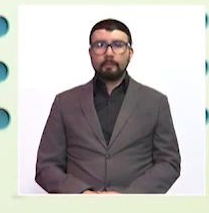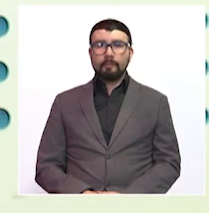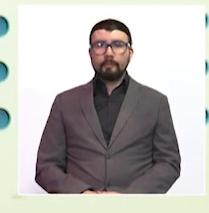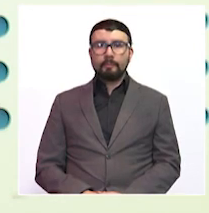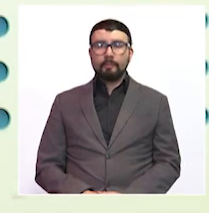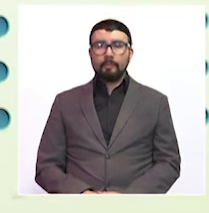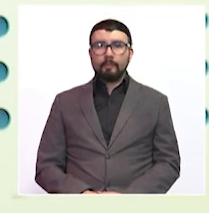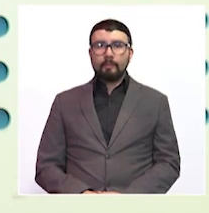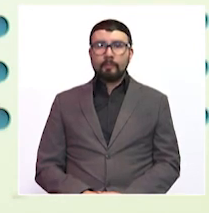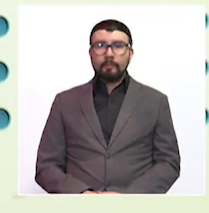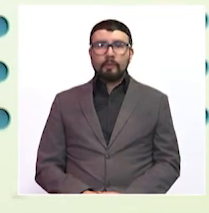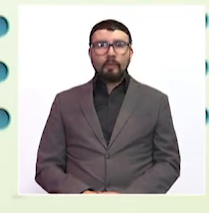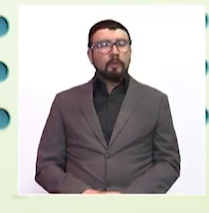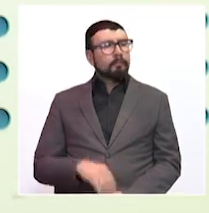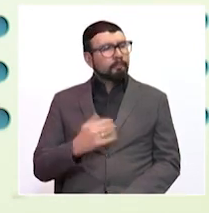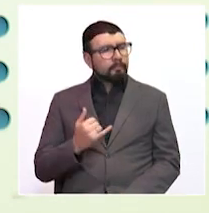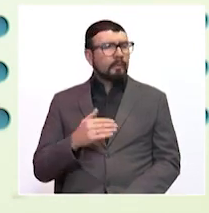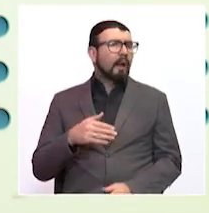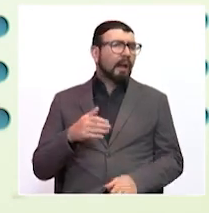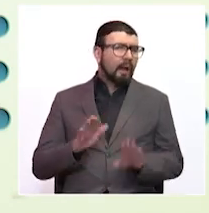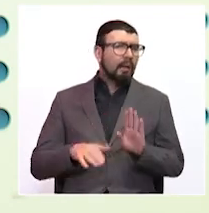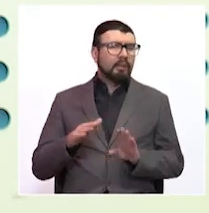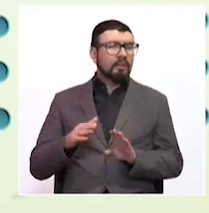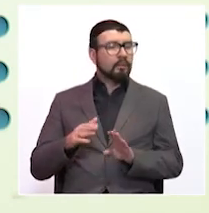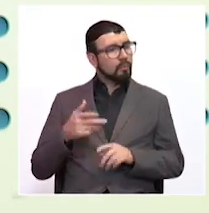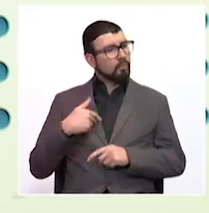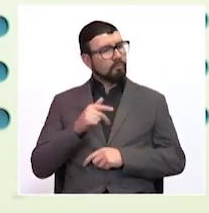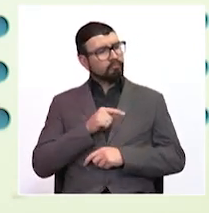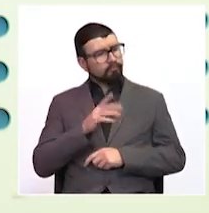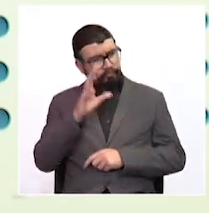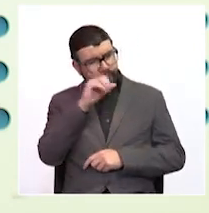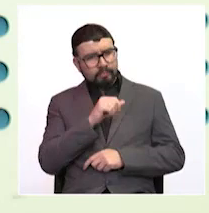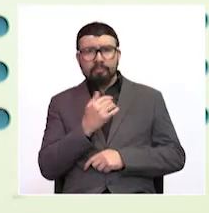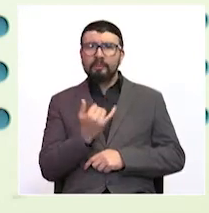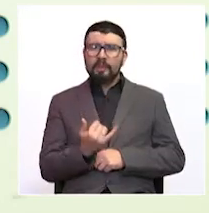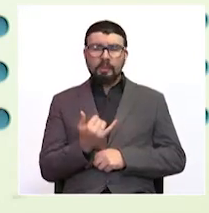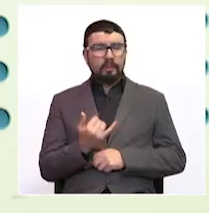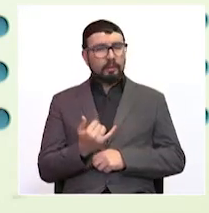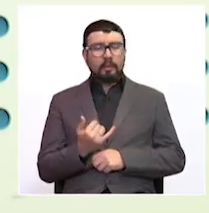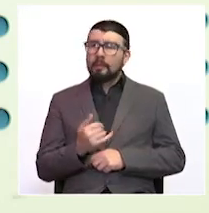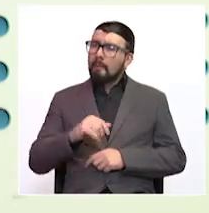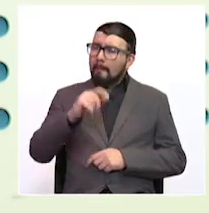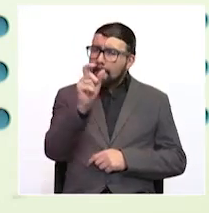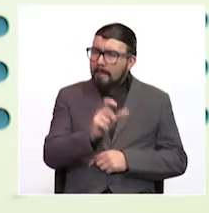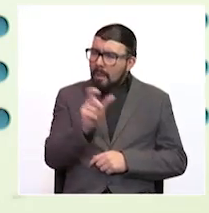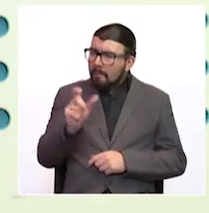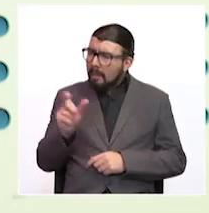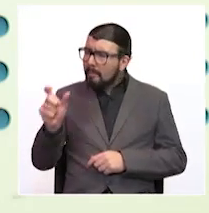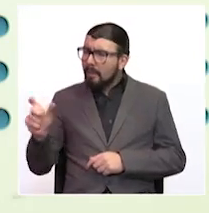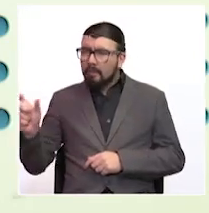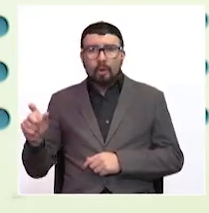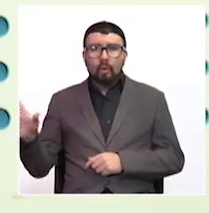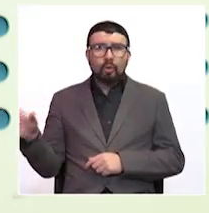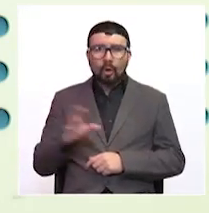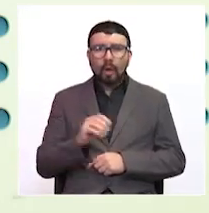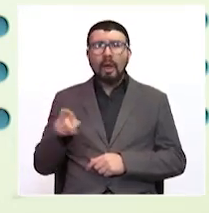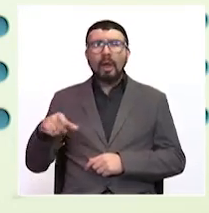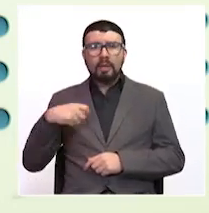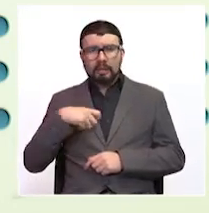en algunas oportunidades nos damos cuenta de que en todo ser humano existe una polaridad